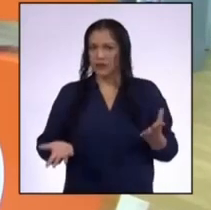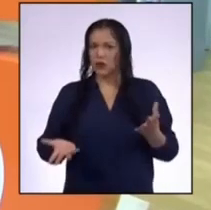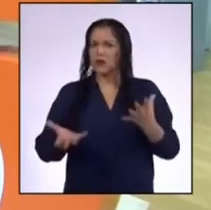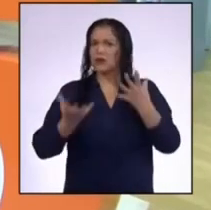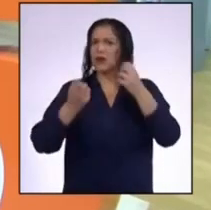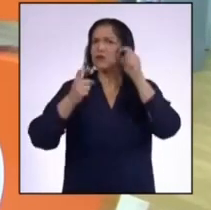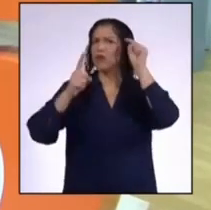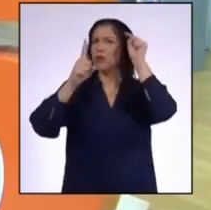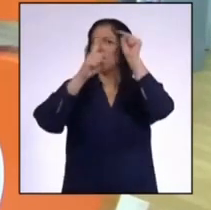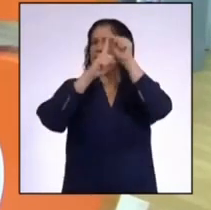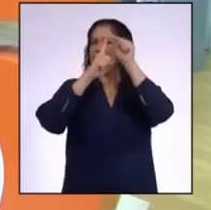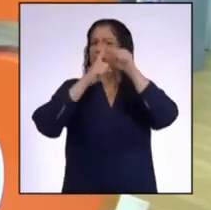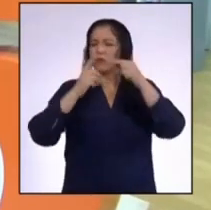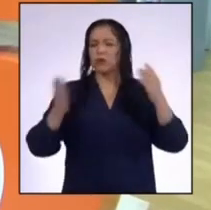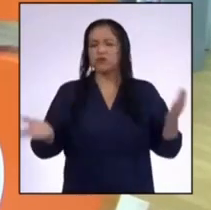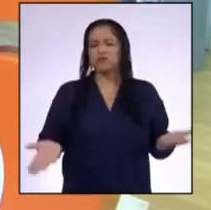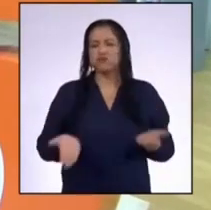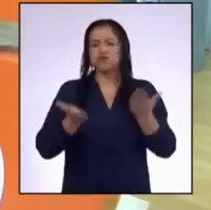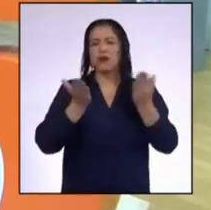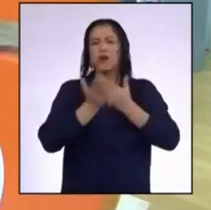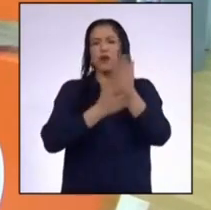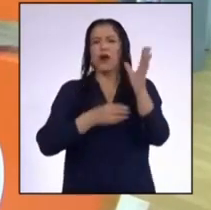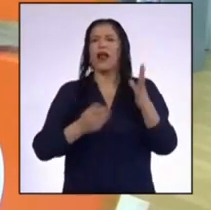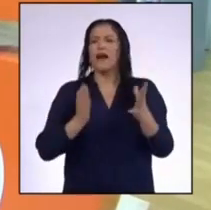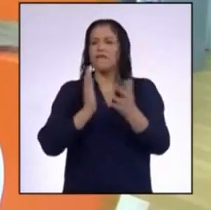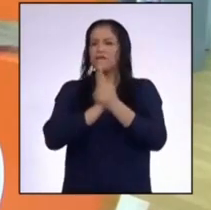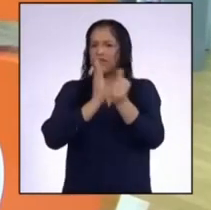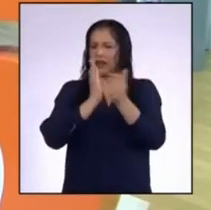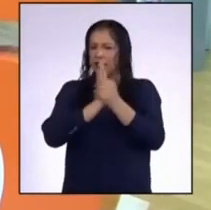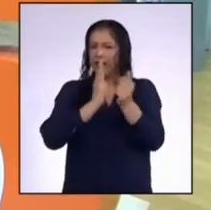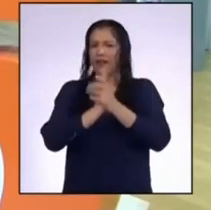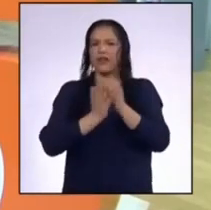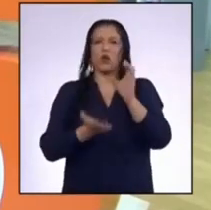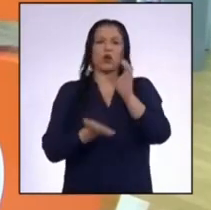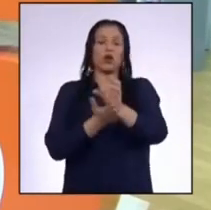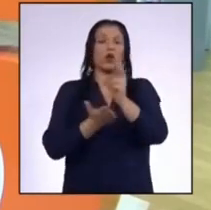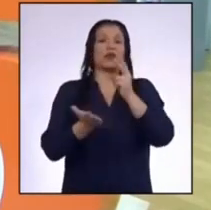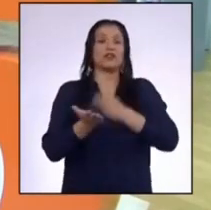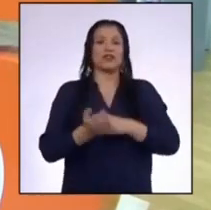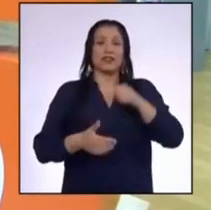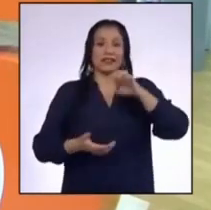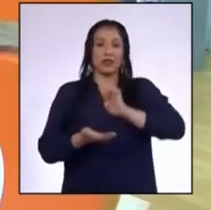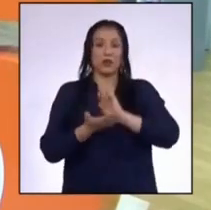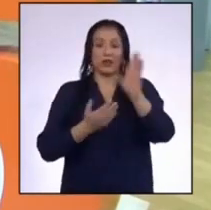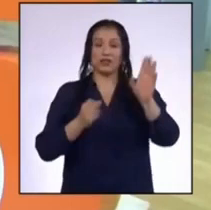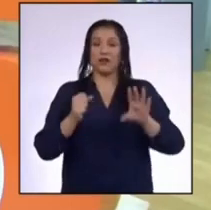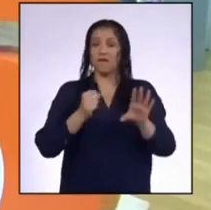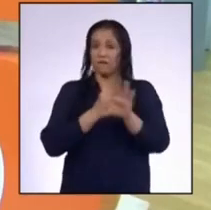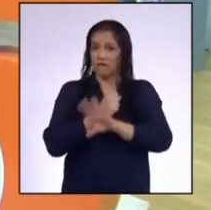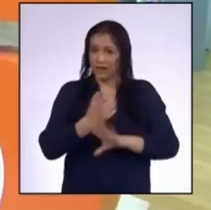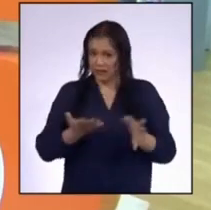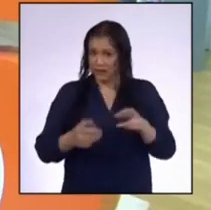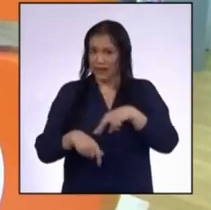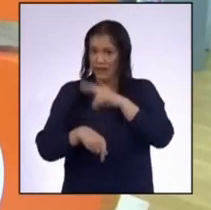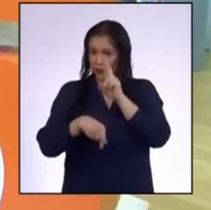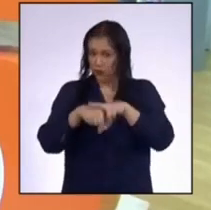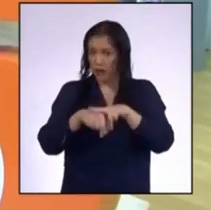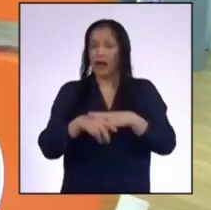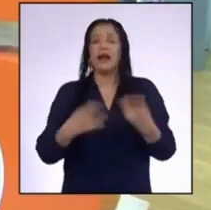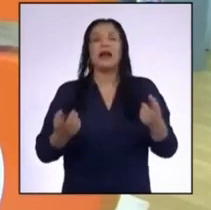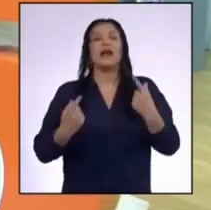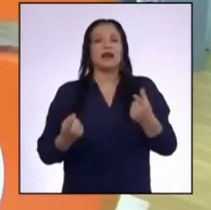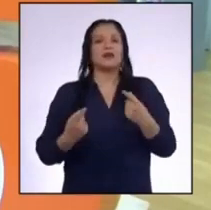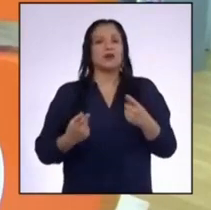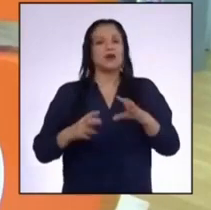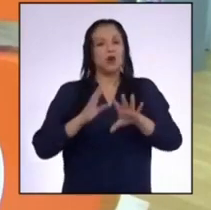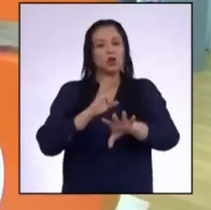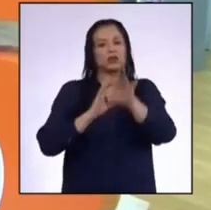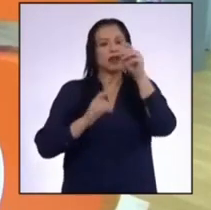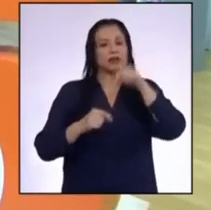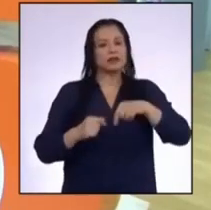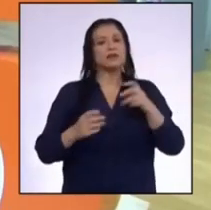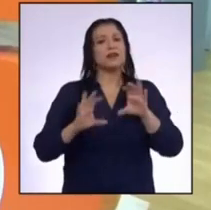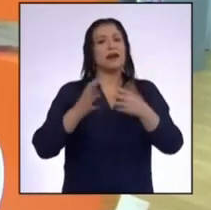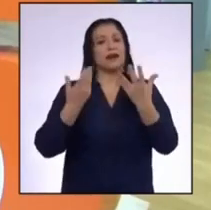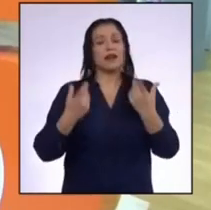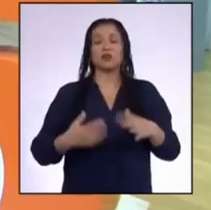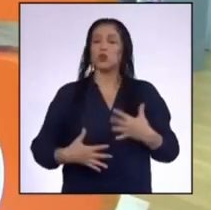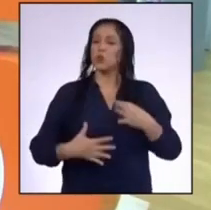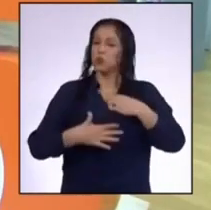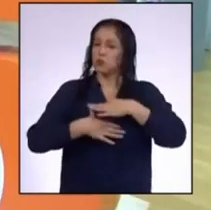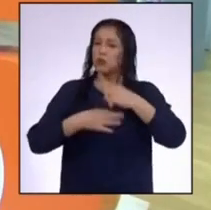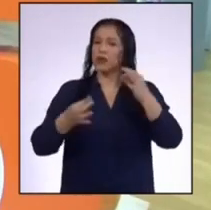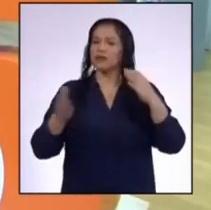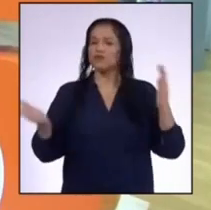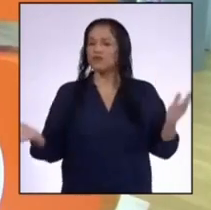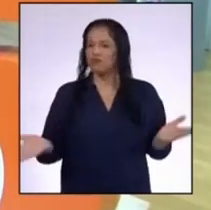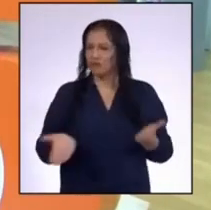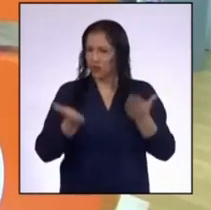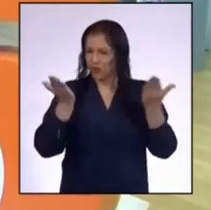busca contribuir al desarrollo de las competencias del Currículo Nacional de Educación Básica. Estoy segura de que encontrarás este programa muy interesante